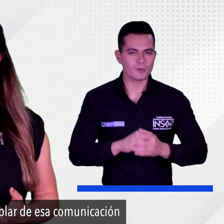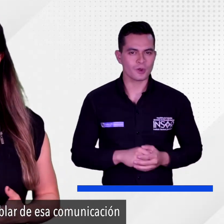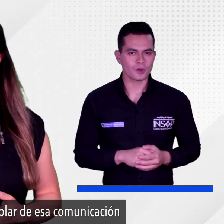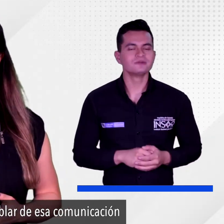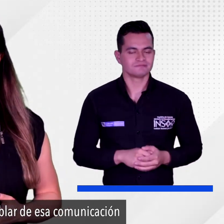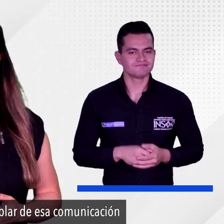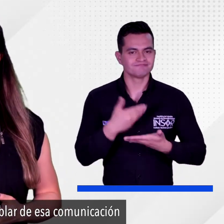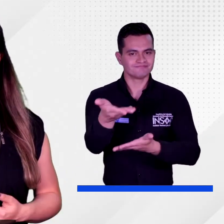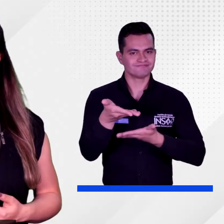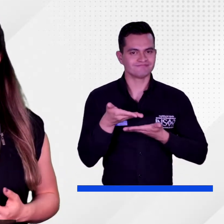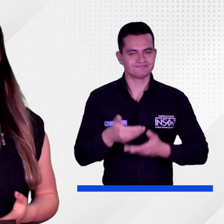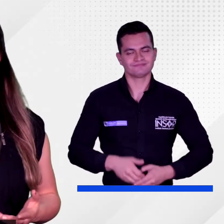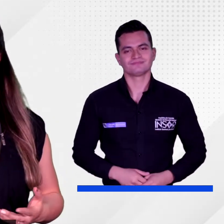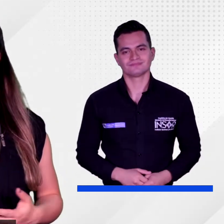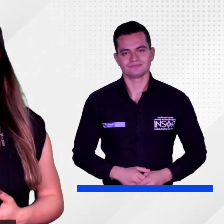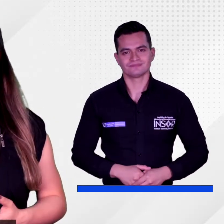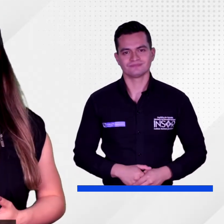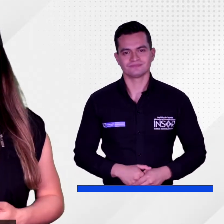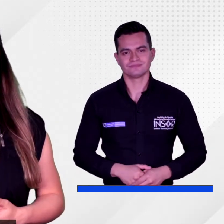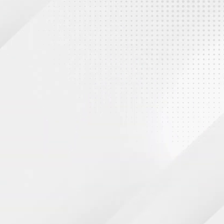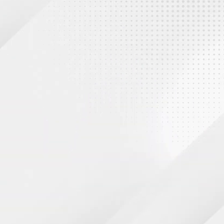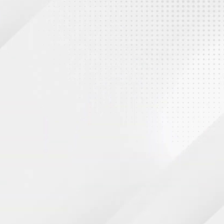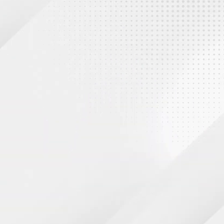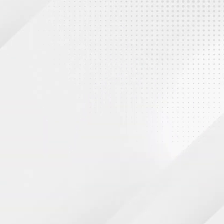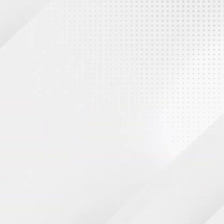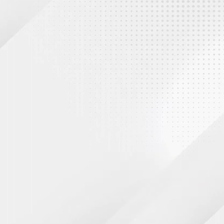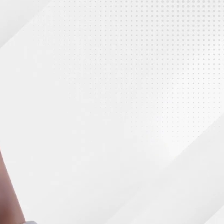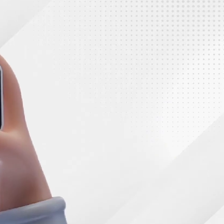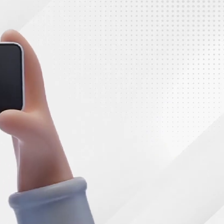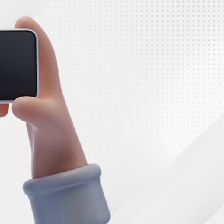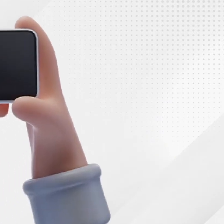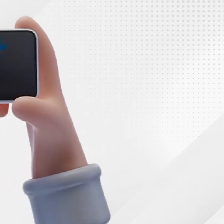la población sorda. Sean bienvenidos.